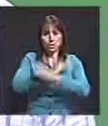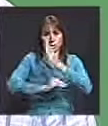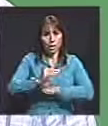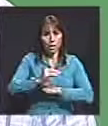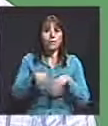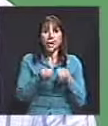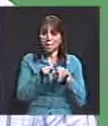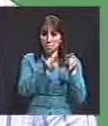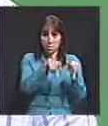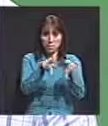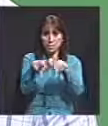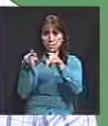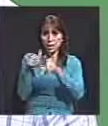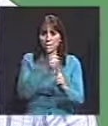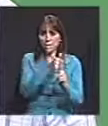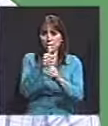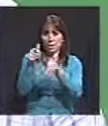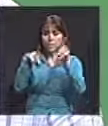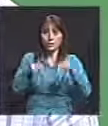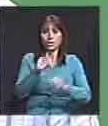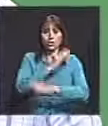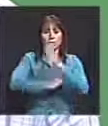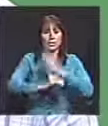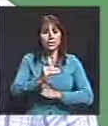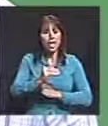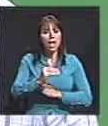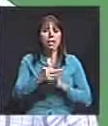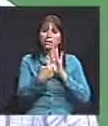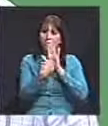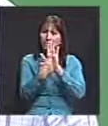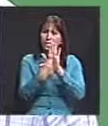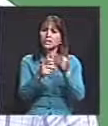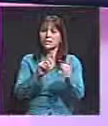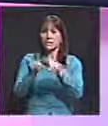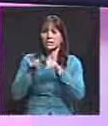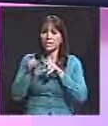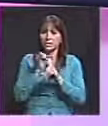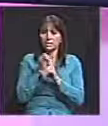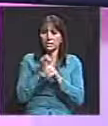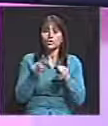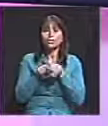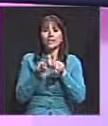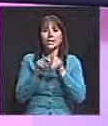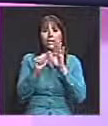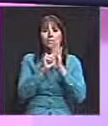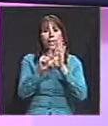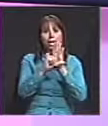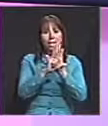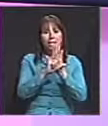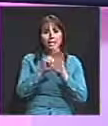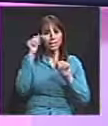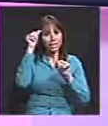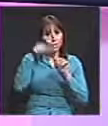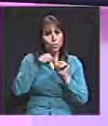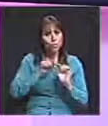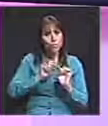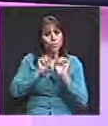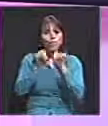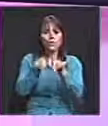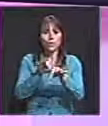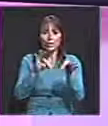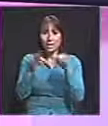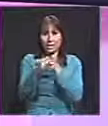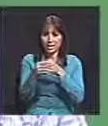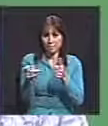discapacidad particulares, representantes de diferentes instituciones, inclusive de la Asamblea Legislativa. Recuerdo que estuvieron en ese primer taller y a partir de ahí se